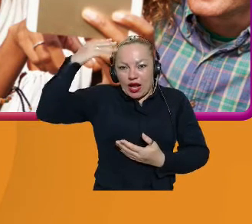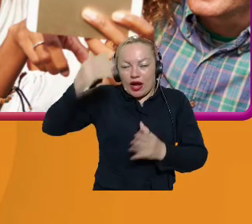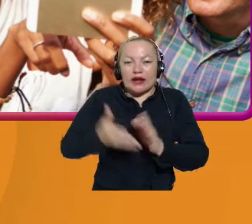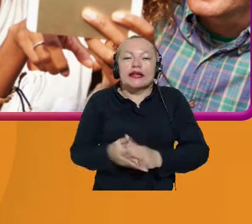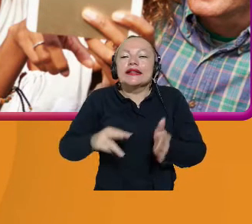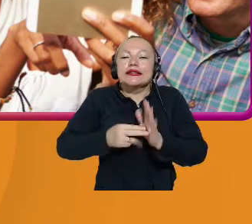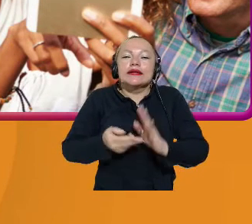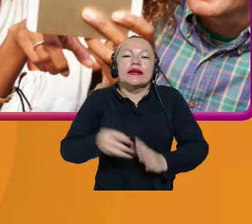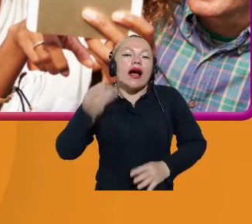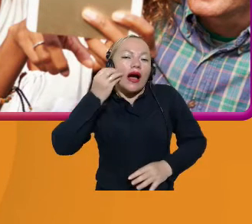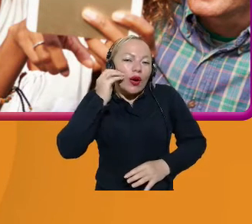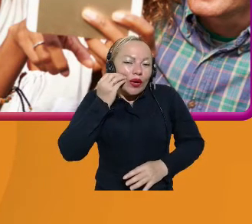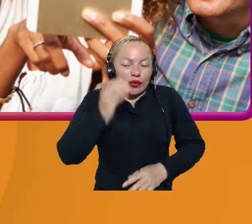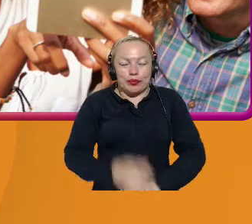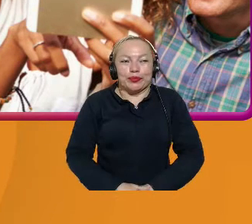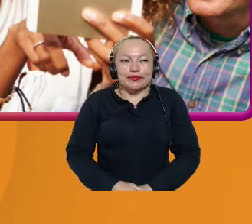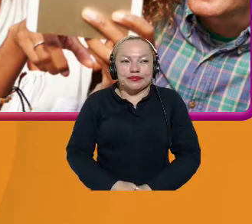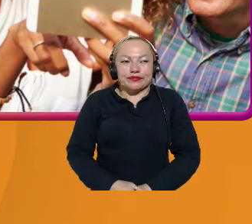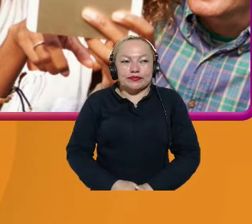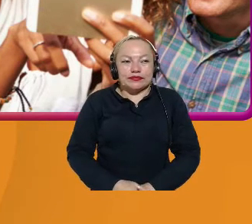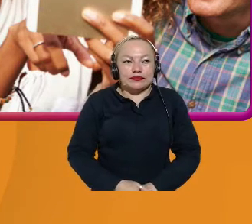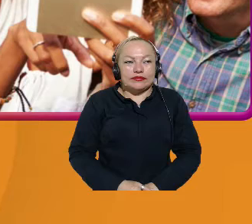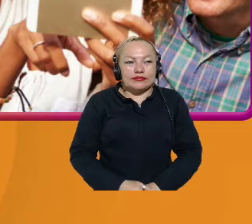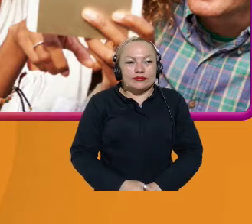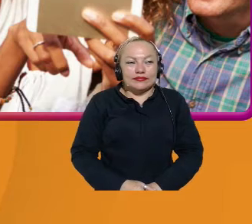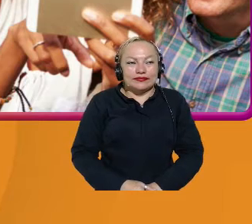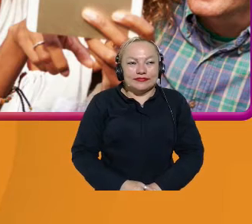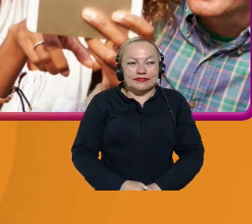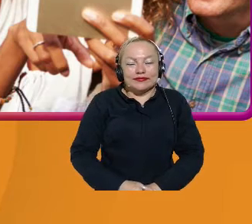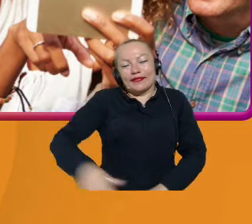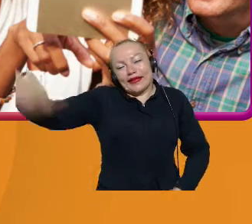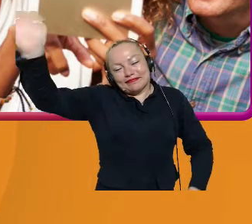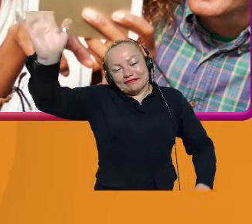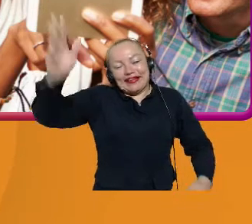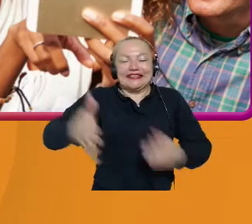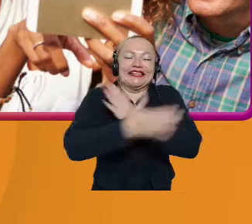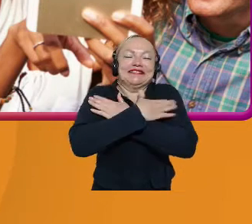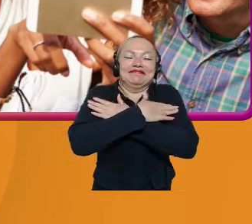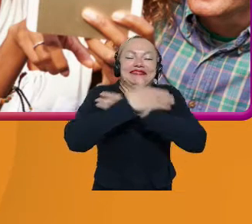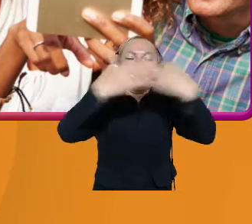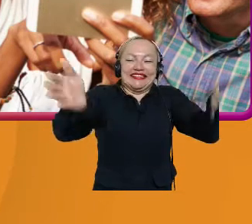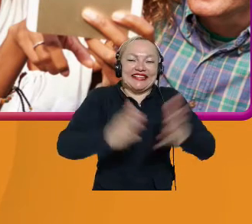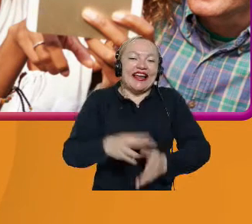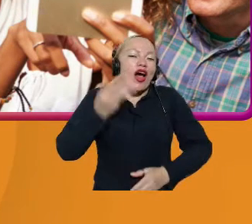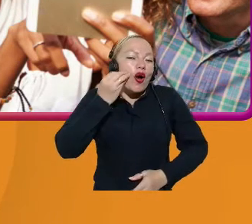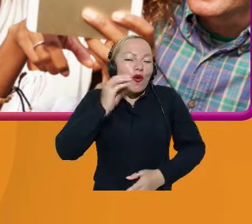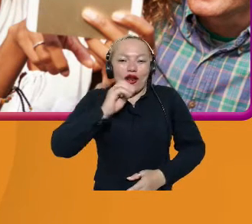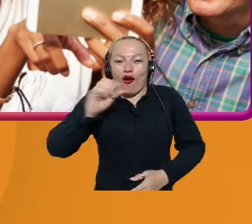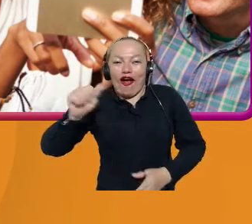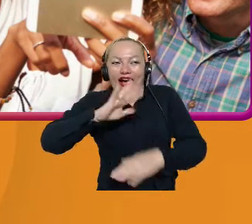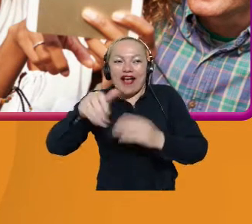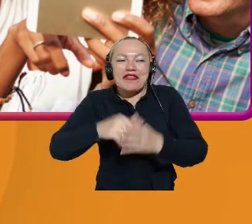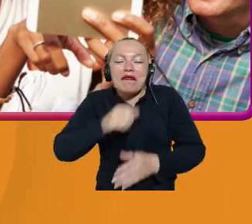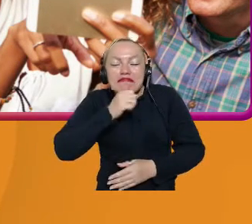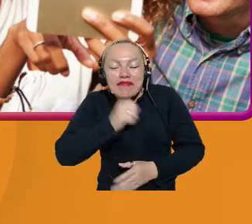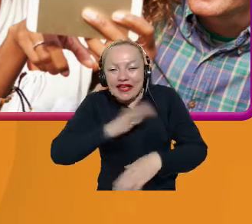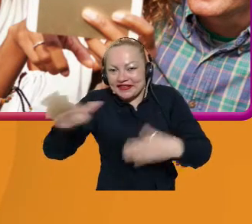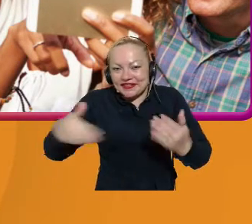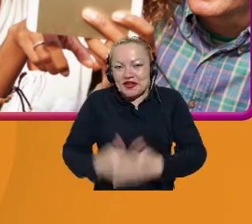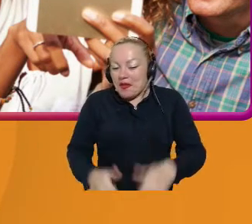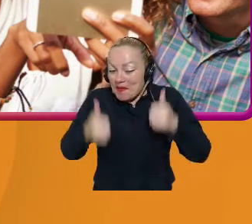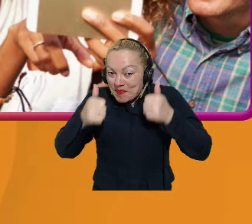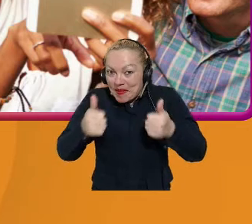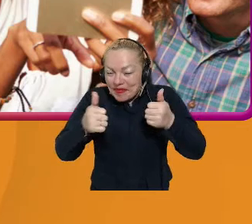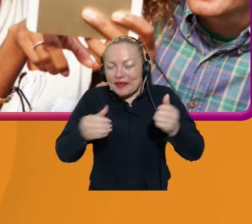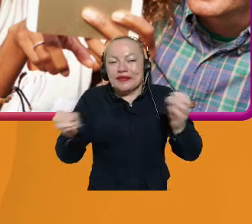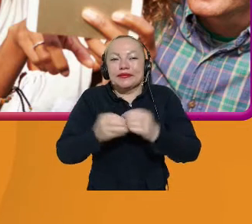abuelo. Los nonos. Muy bien. Saludos a los nonos, a los abuelos. A los abuelos, nonitos, viejitos, bueno, a todos. Y en